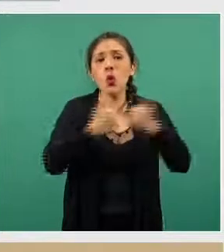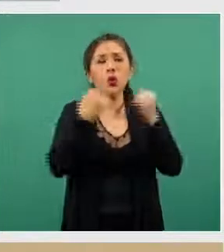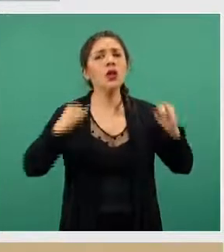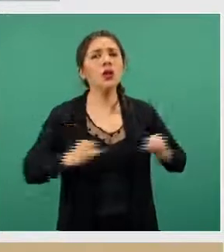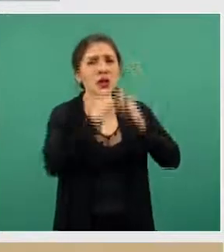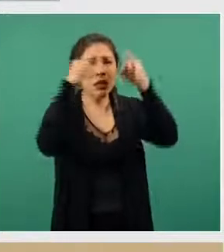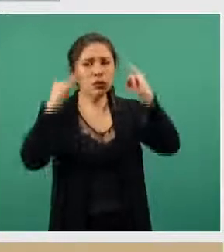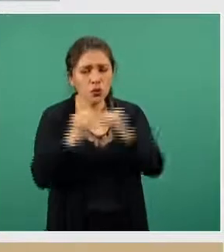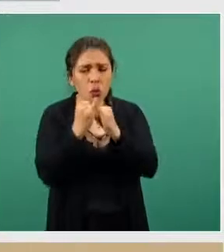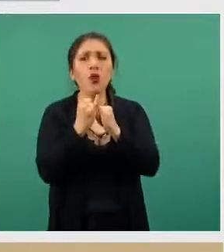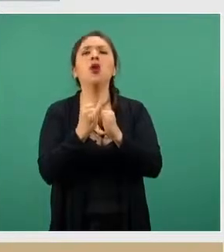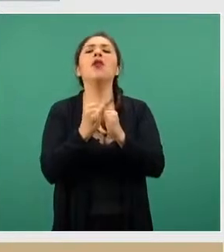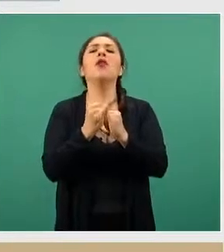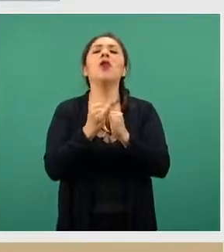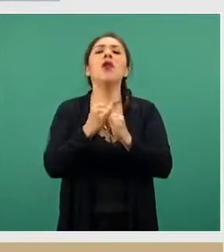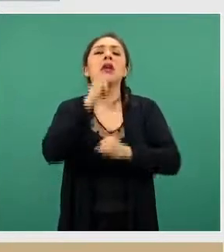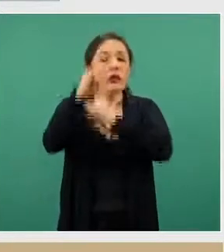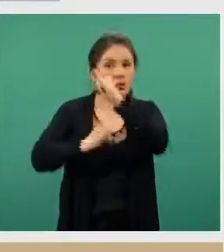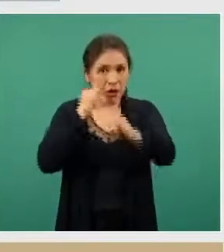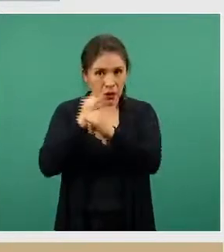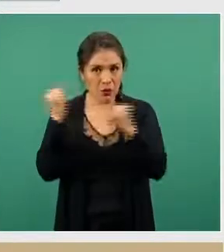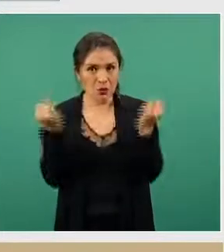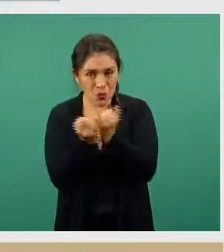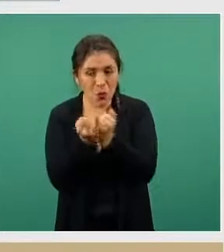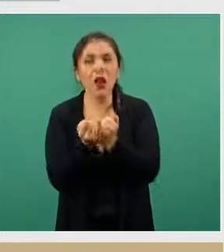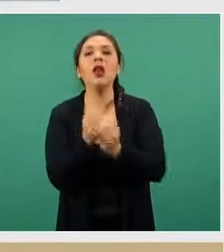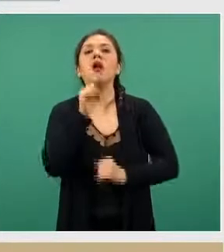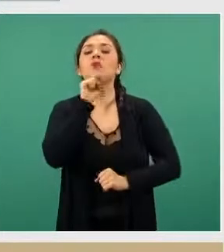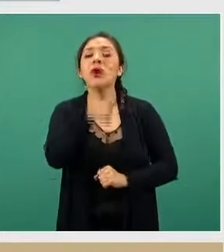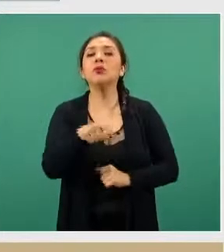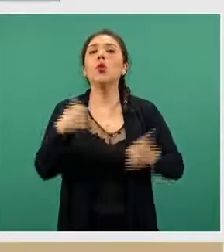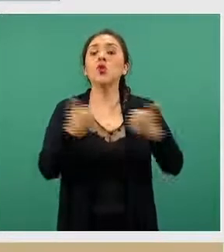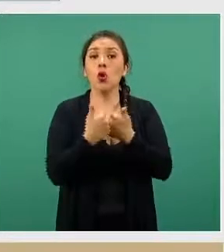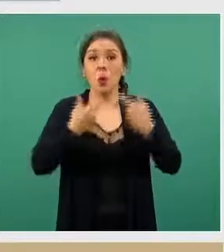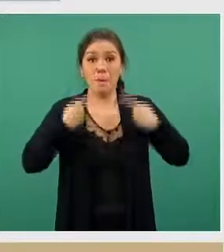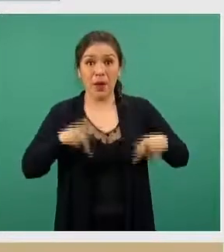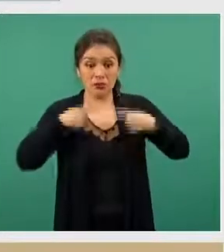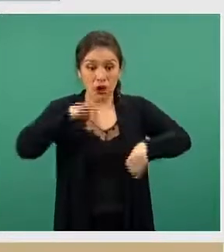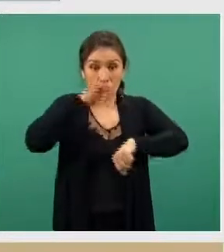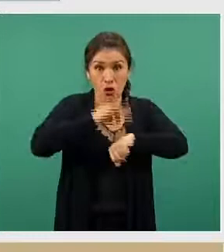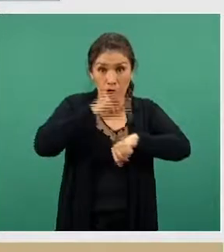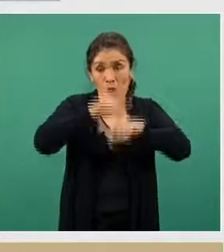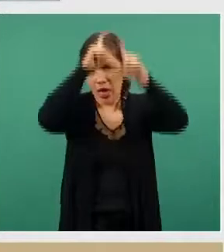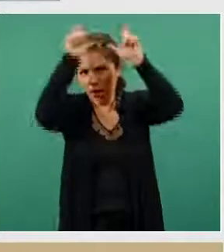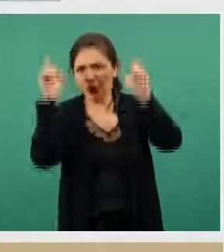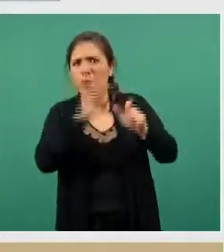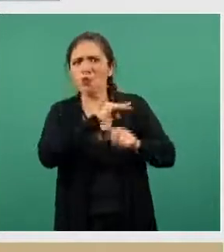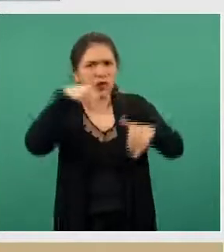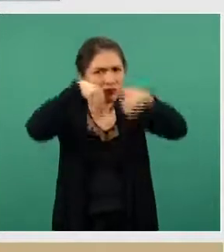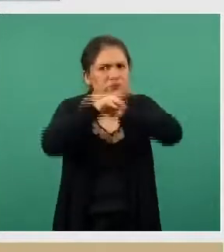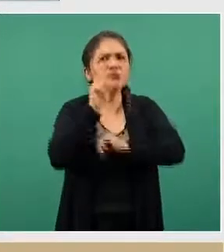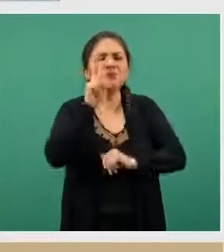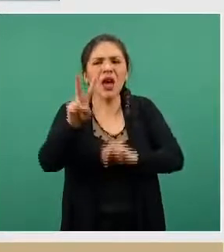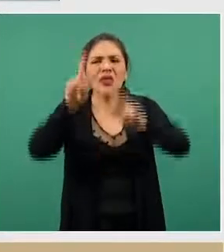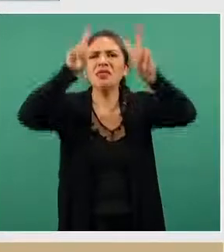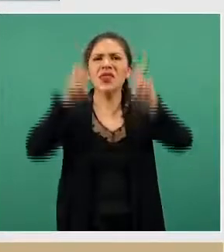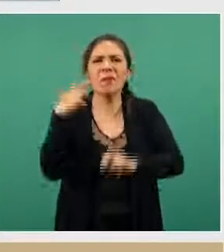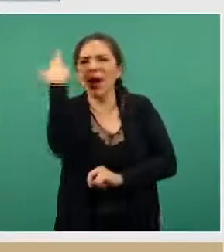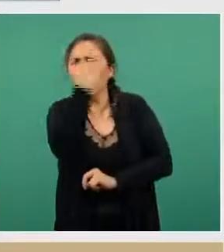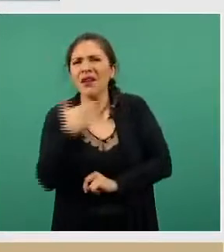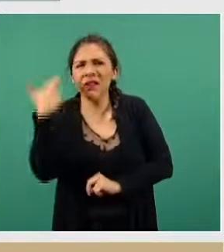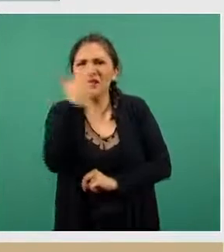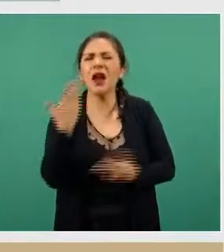institucional, intersectorial e internacional, donde los médicos y enfermeras pueden acceder y revisar ciertas temáticas,